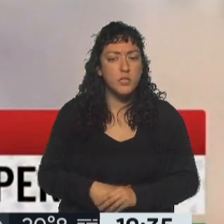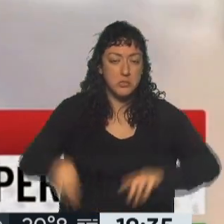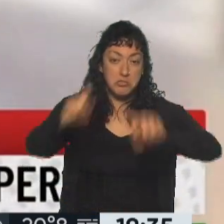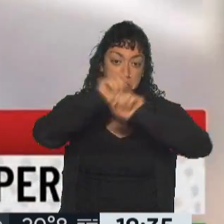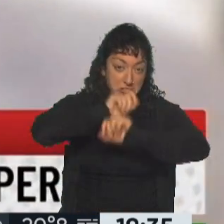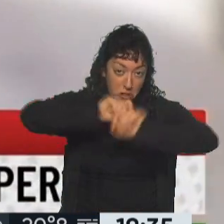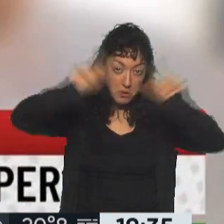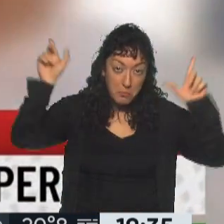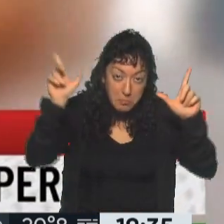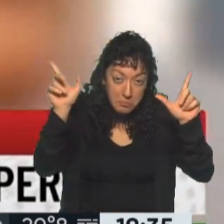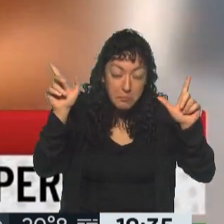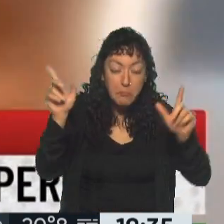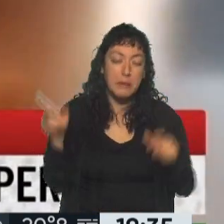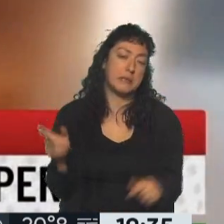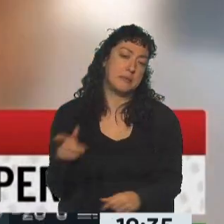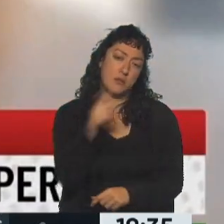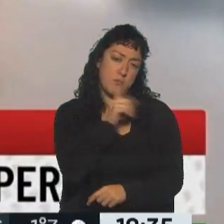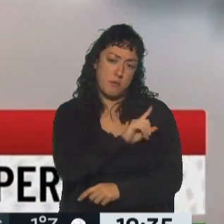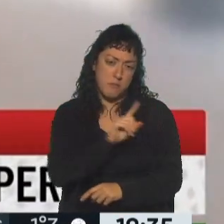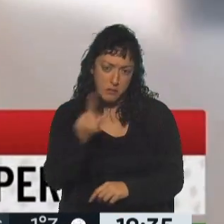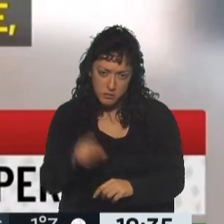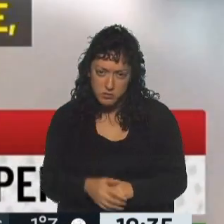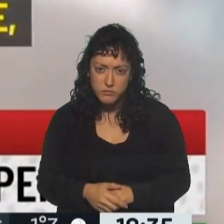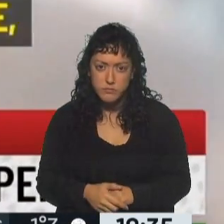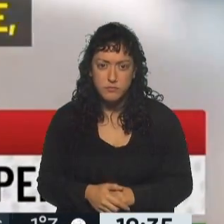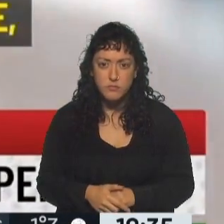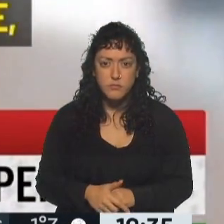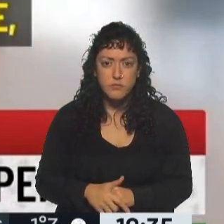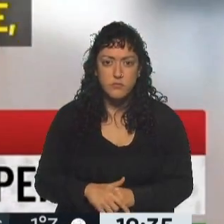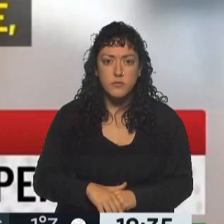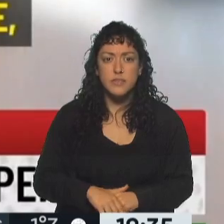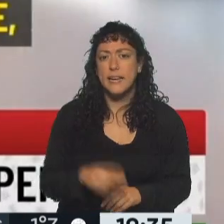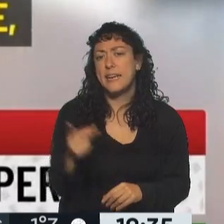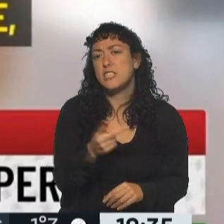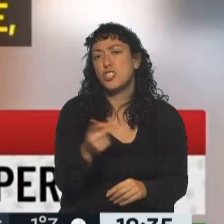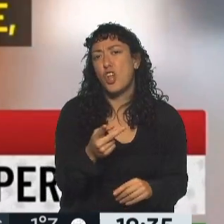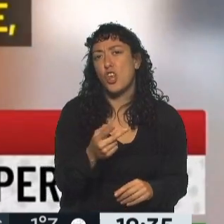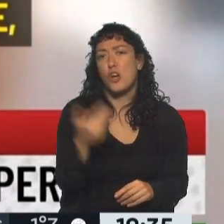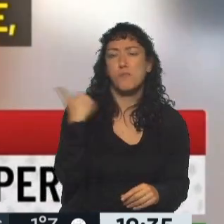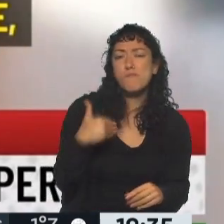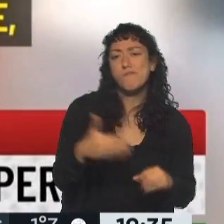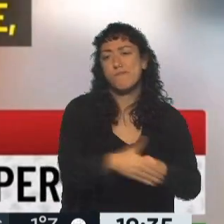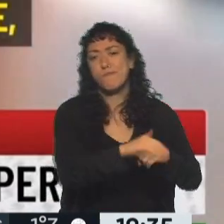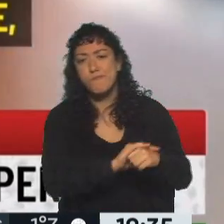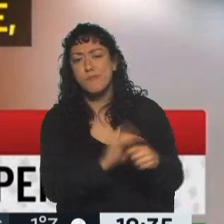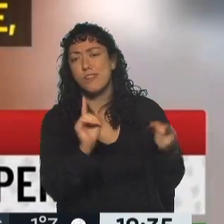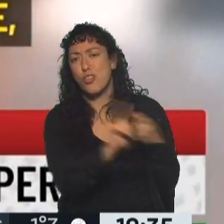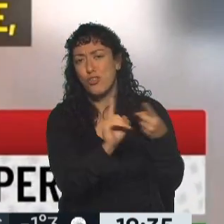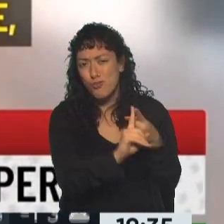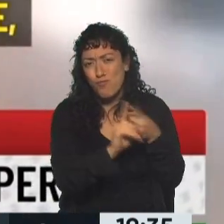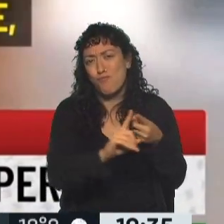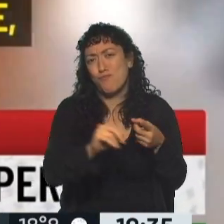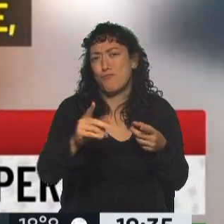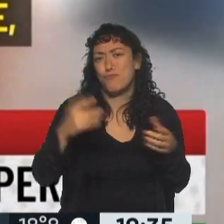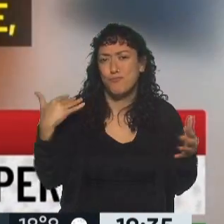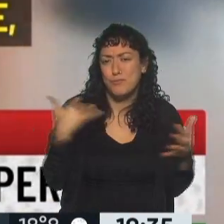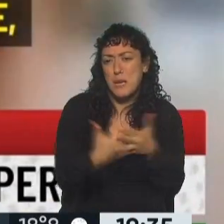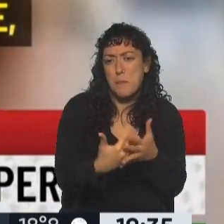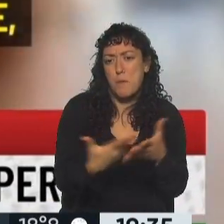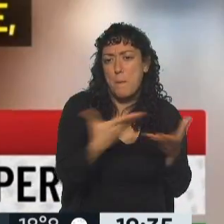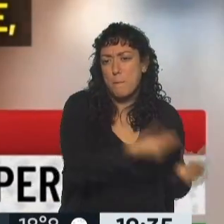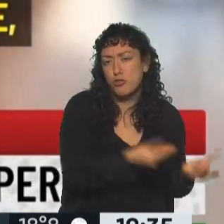algo parecido: el Fondo Monetario, el ajuste, la quita de derechos, la pérdida de derechos, la utilización del Estado para la persecución